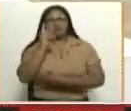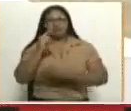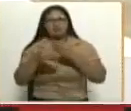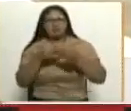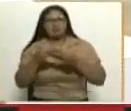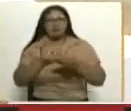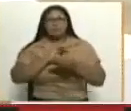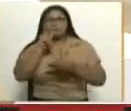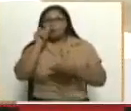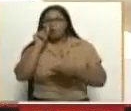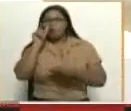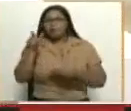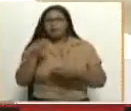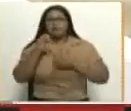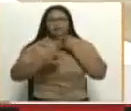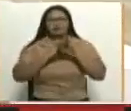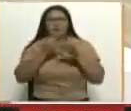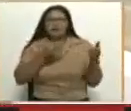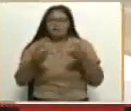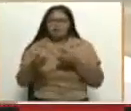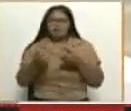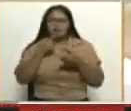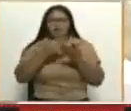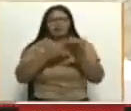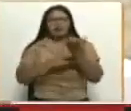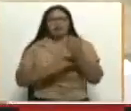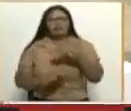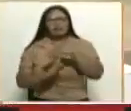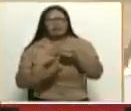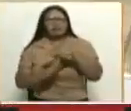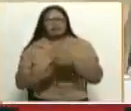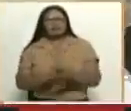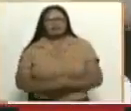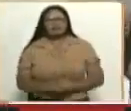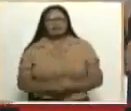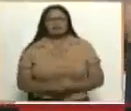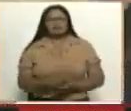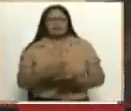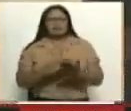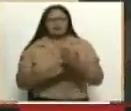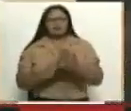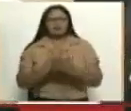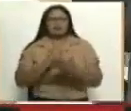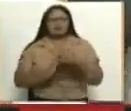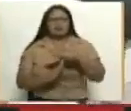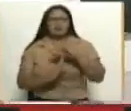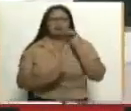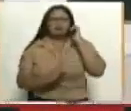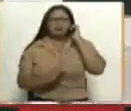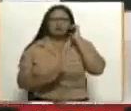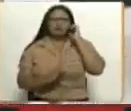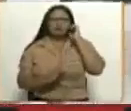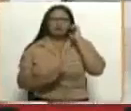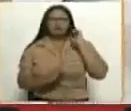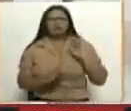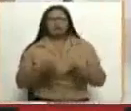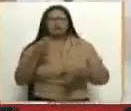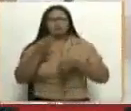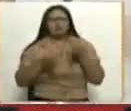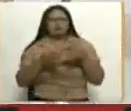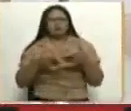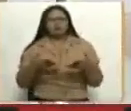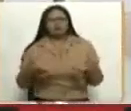internacionalista, amigo de la casa. Y yo decía fuera de cámara, o inclusive antes de irnos a la pausa, que uno decía, oye, qué casualidad